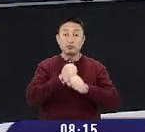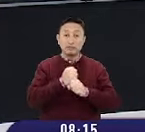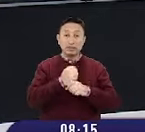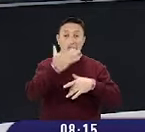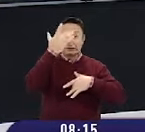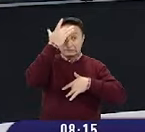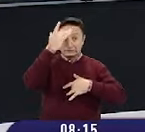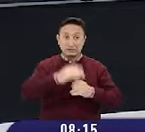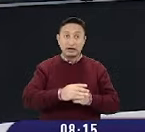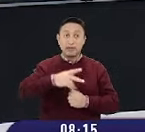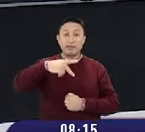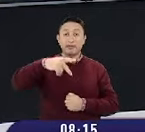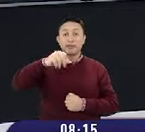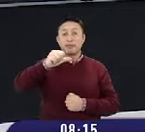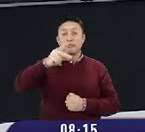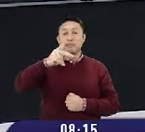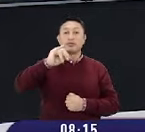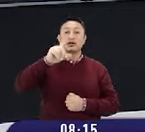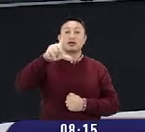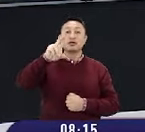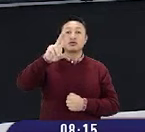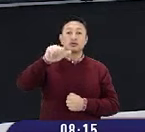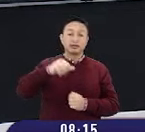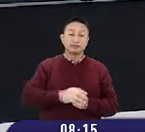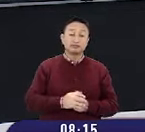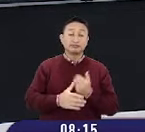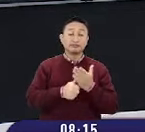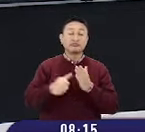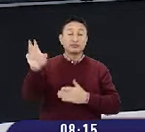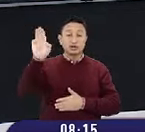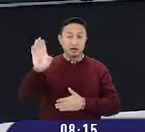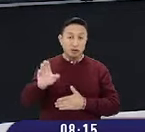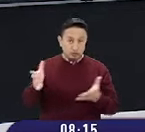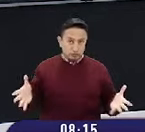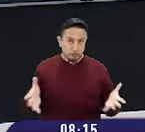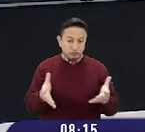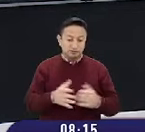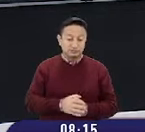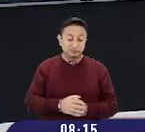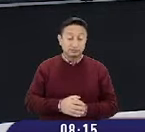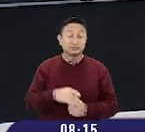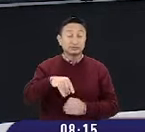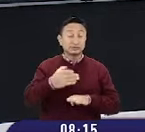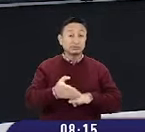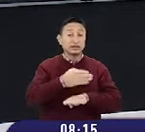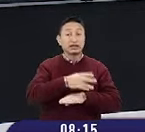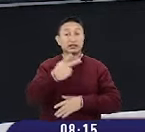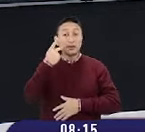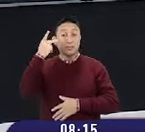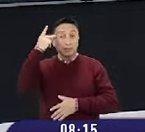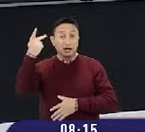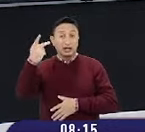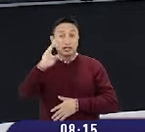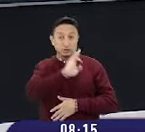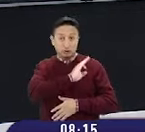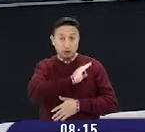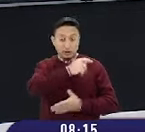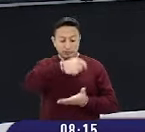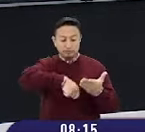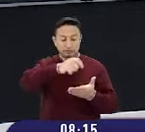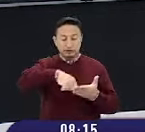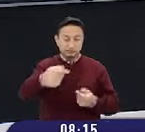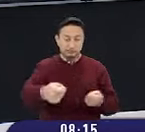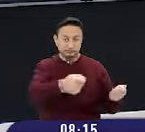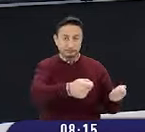humano. La campaña es impulsada por el Ministerio de Salud. La jornada se realiza con previa autorización de los tutores legales de los